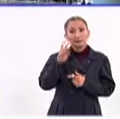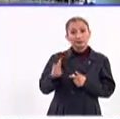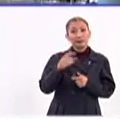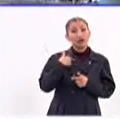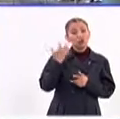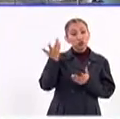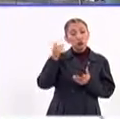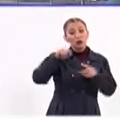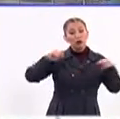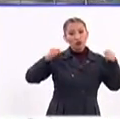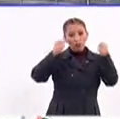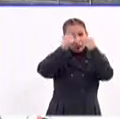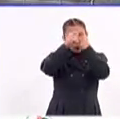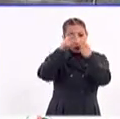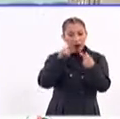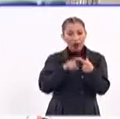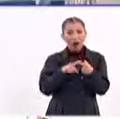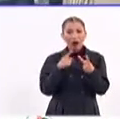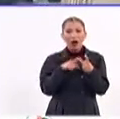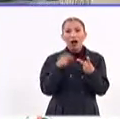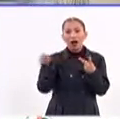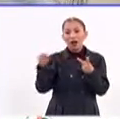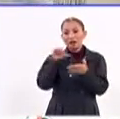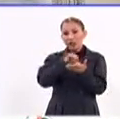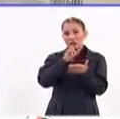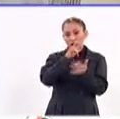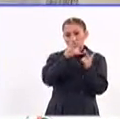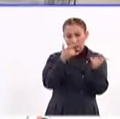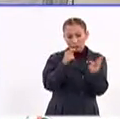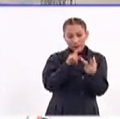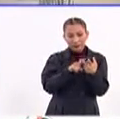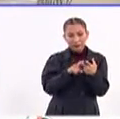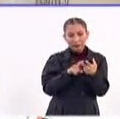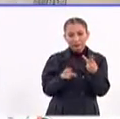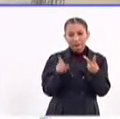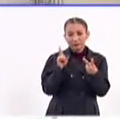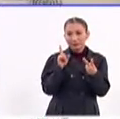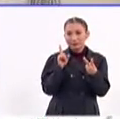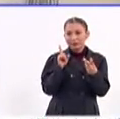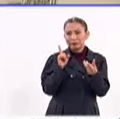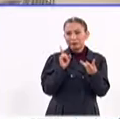ya has estado en Teotihuacán, obviamente en el centro histórico,